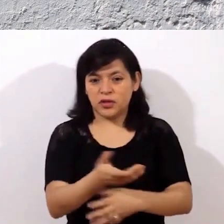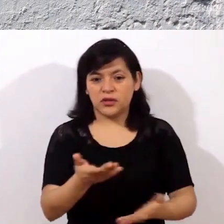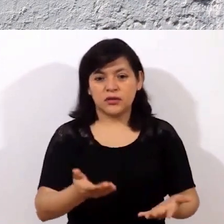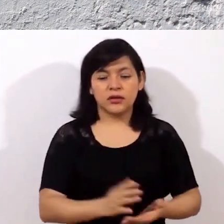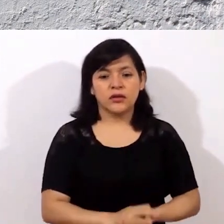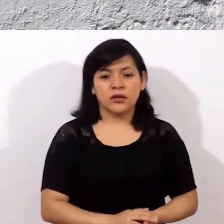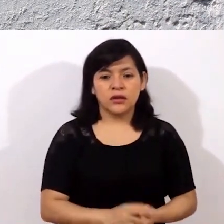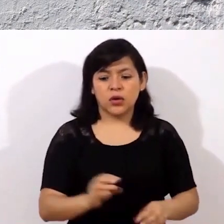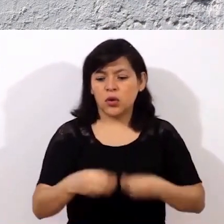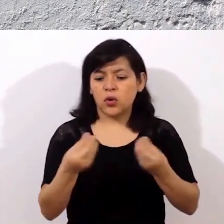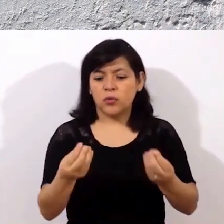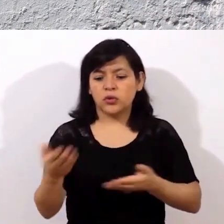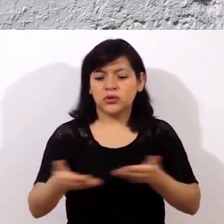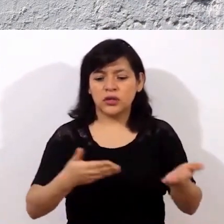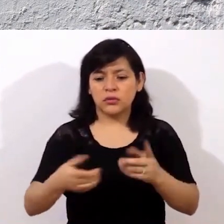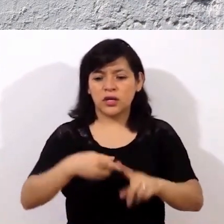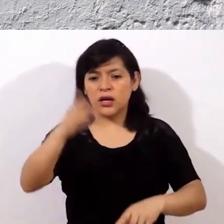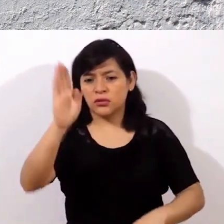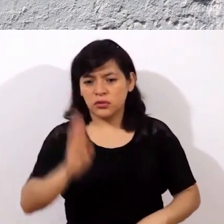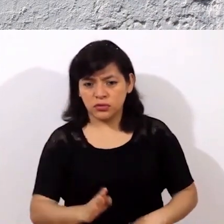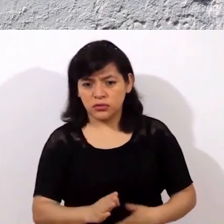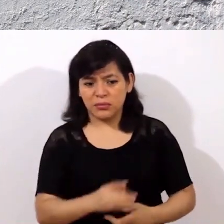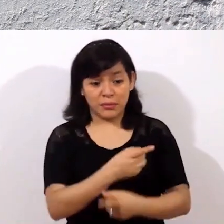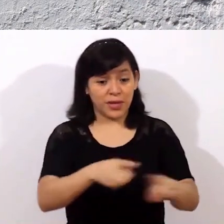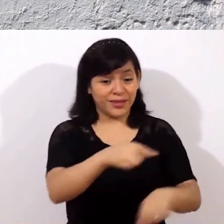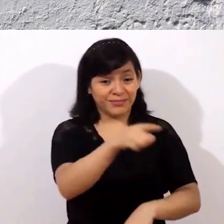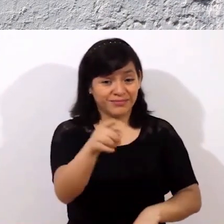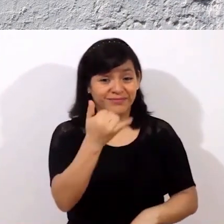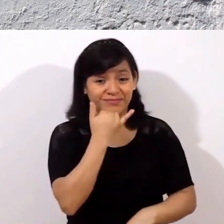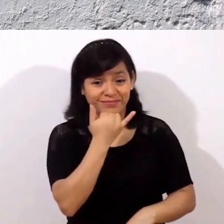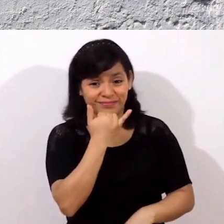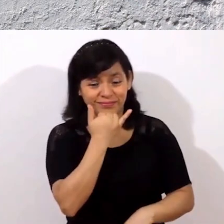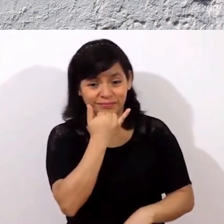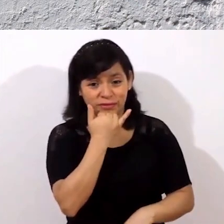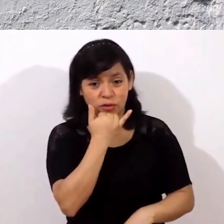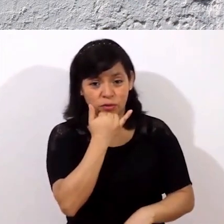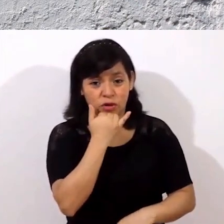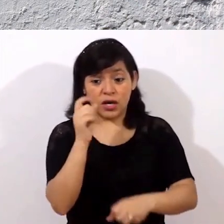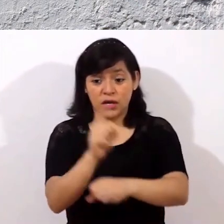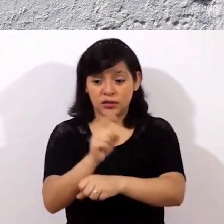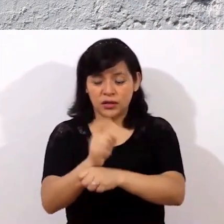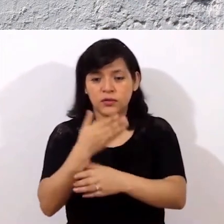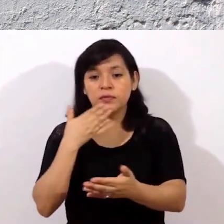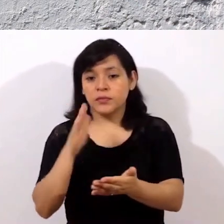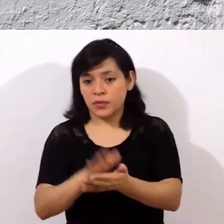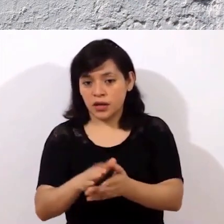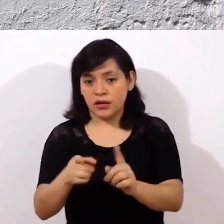de servicio a Dios, se inventó todo. Y obviamente el pueblo va a seguir este